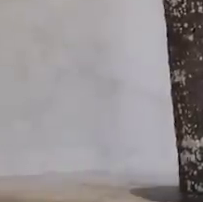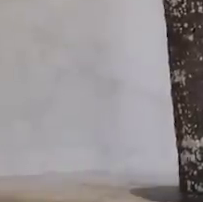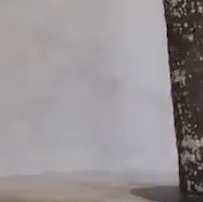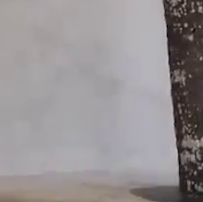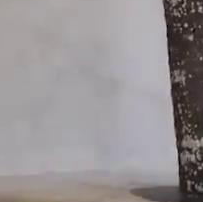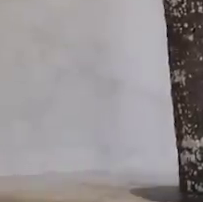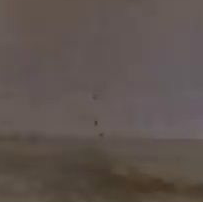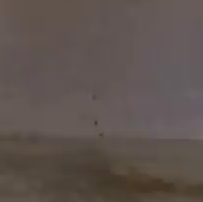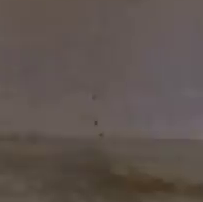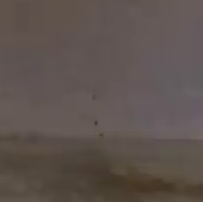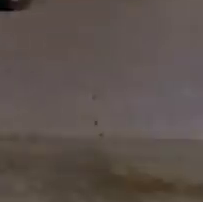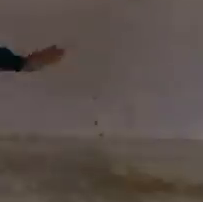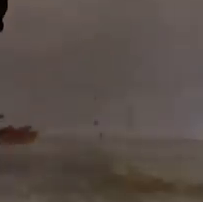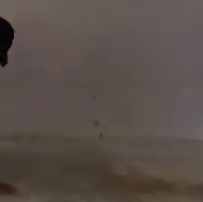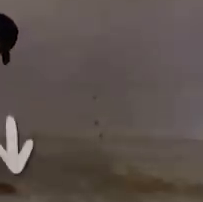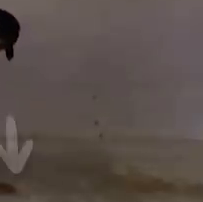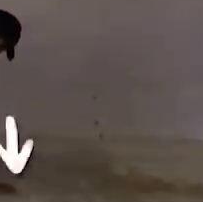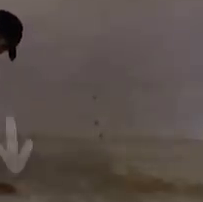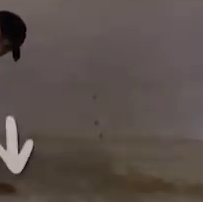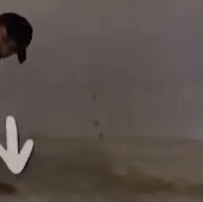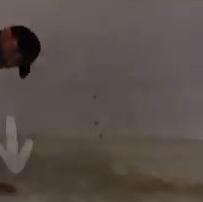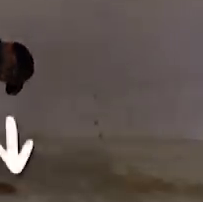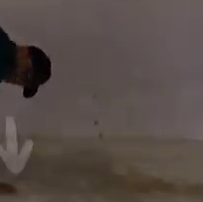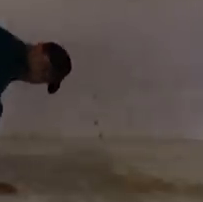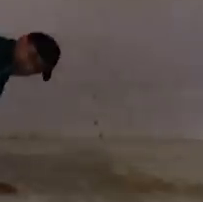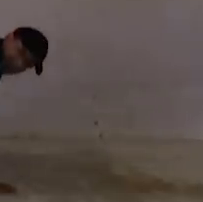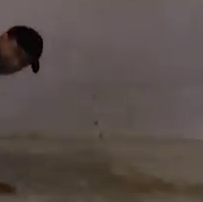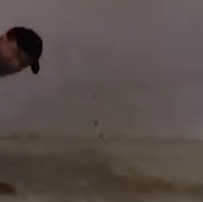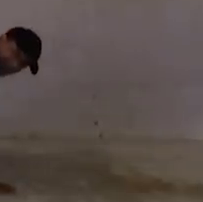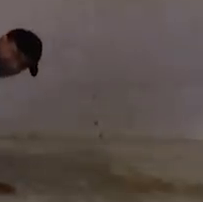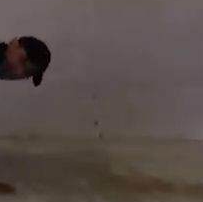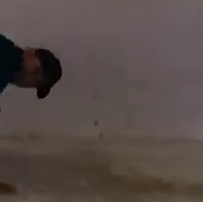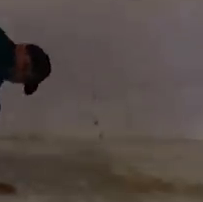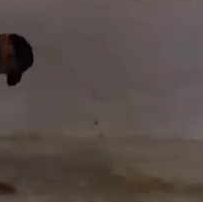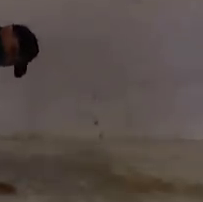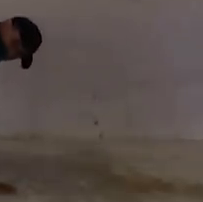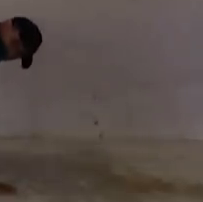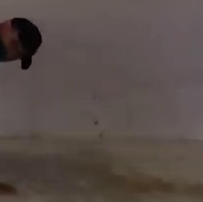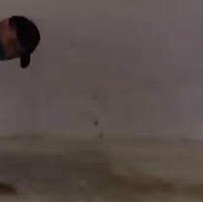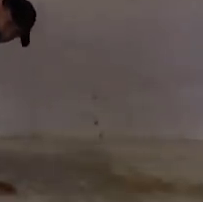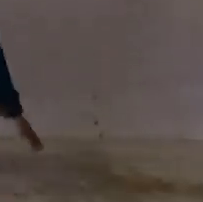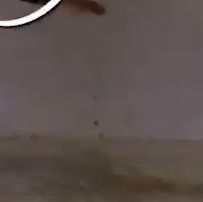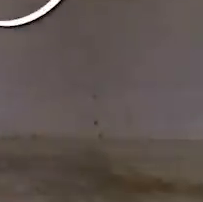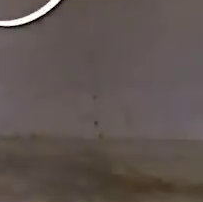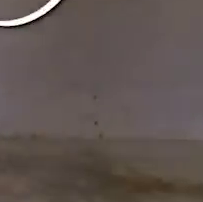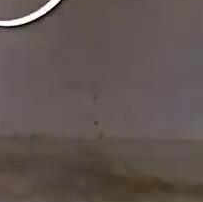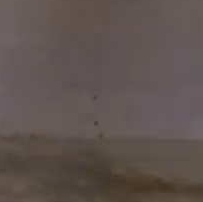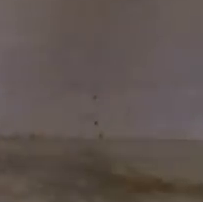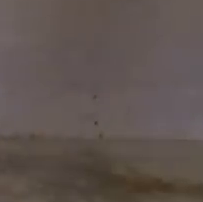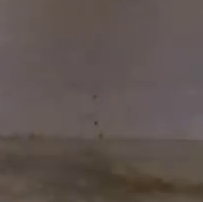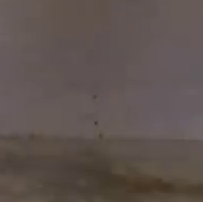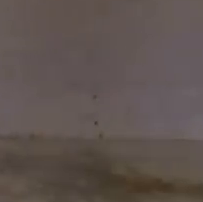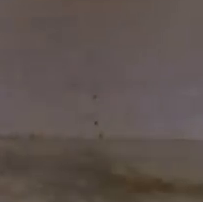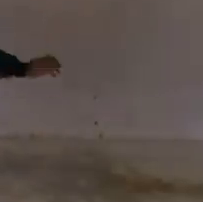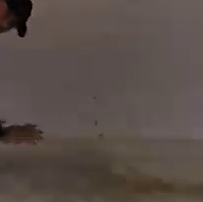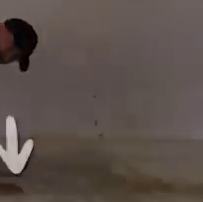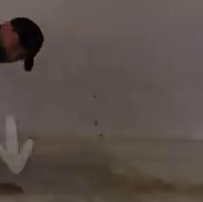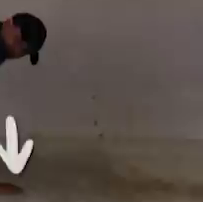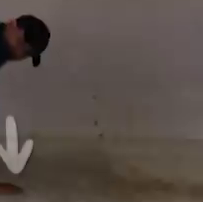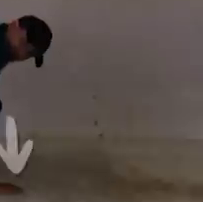y subimos. Manos al piso, piernas atrás, regresamos y